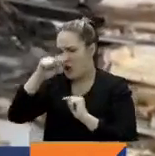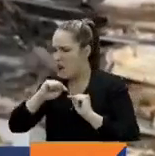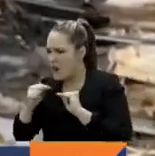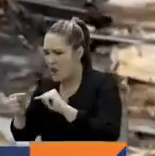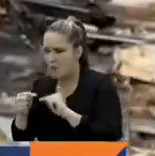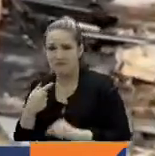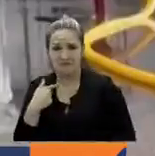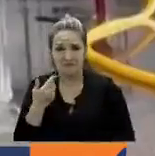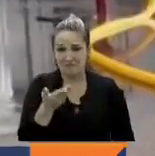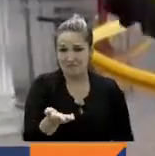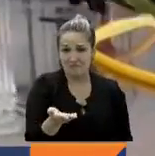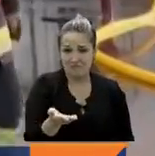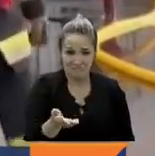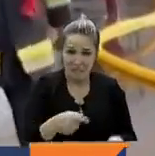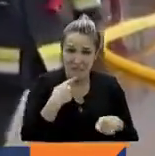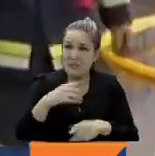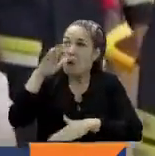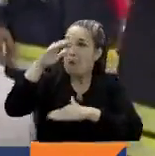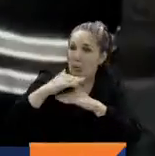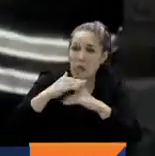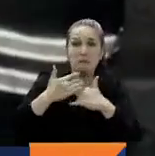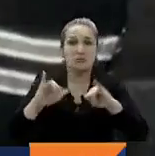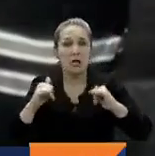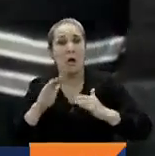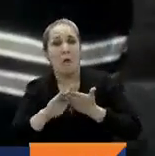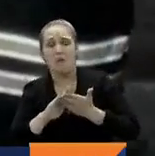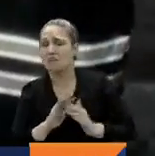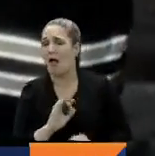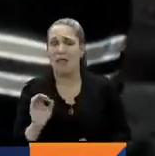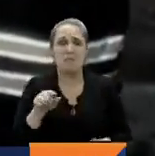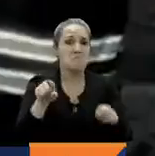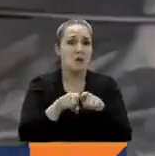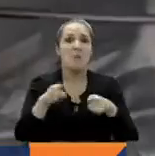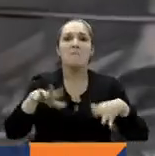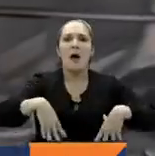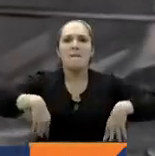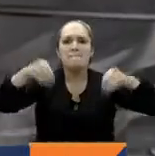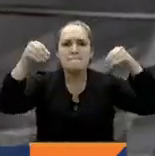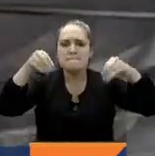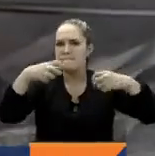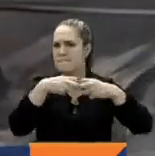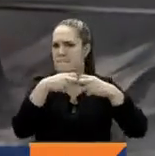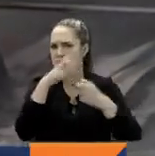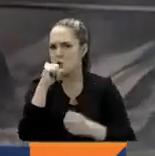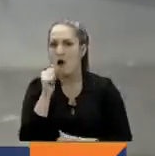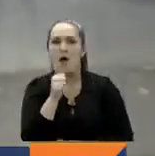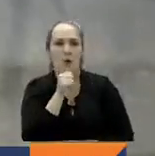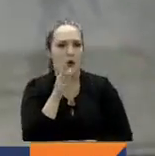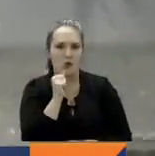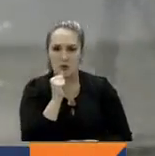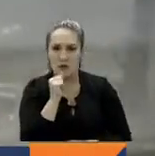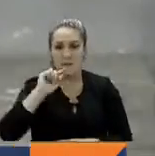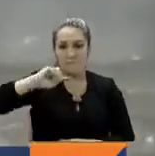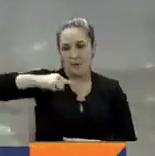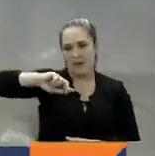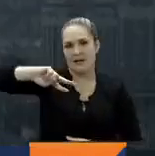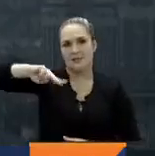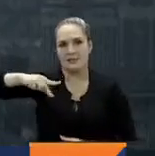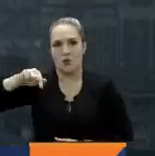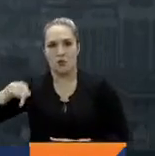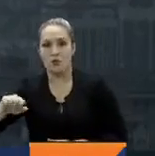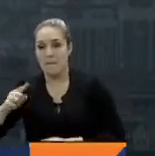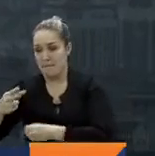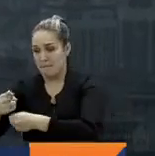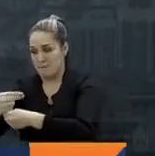fue bombardeada toda la noche además siguen sin agua ni electricidad en esta histórica urbe del norte del país la segunda más afectada por los bombardeos después de mariupol